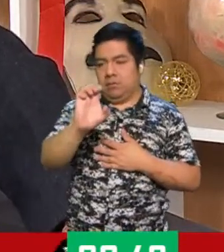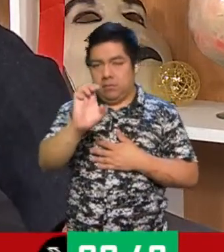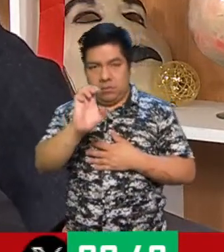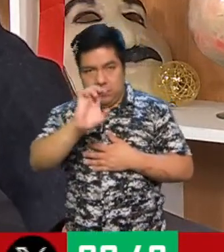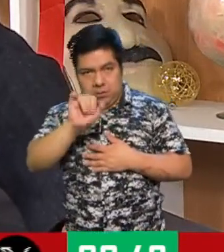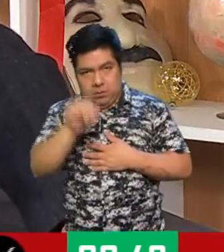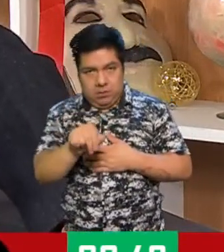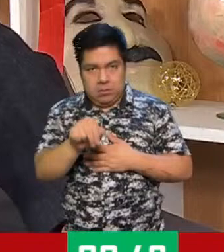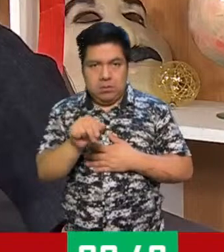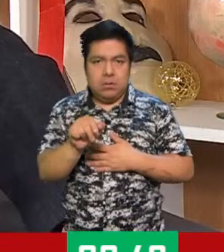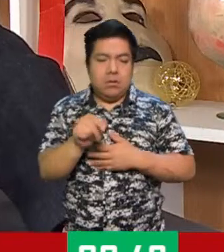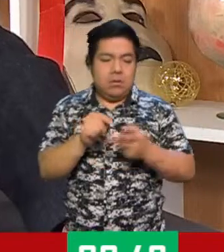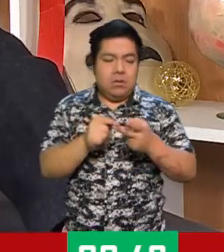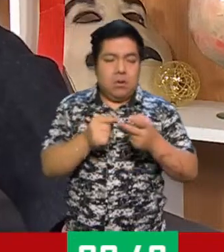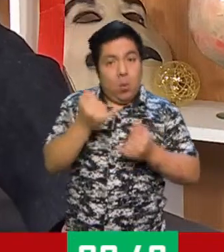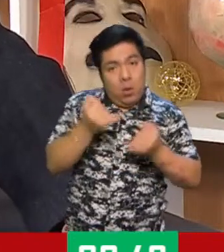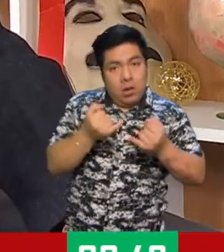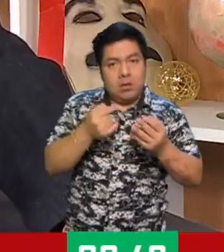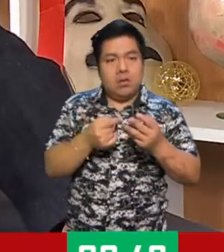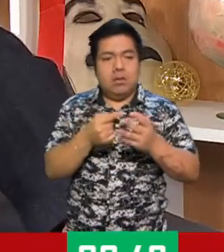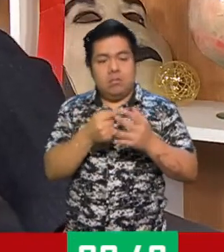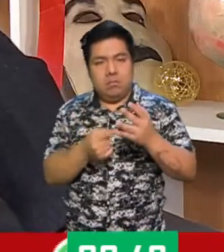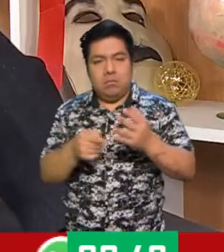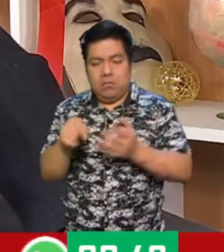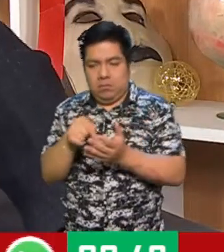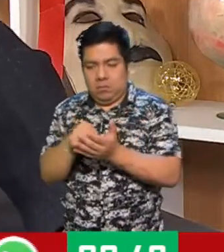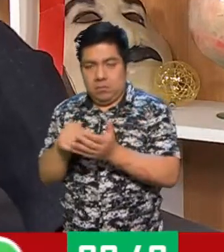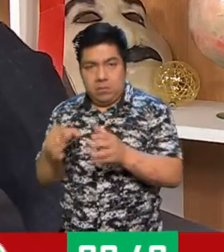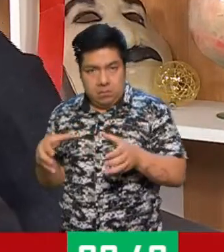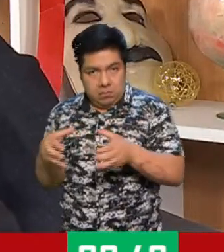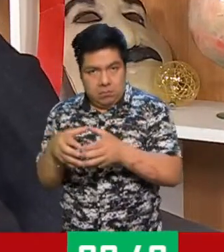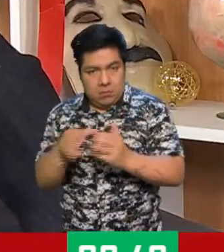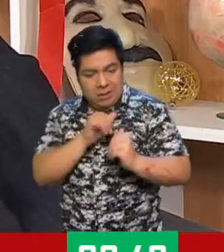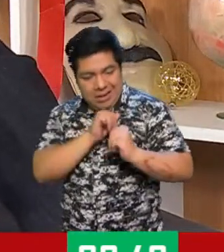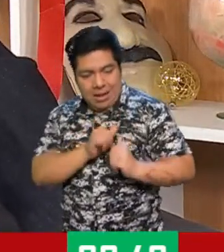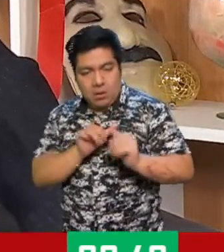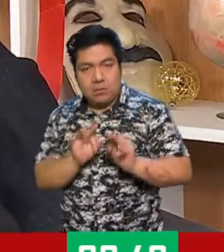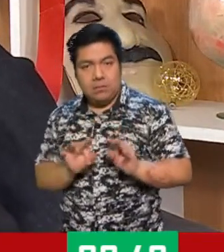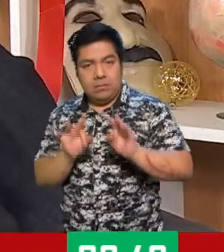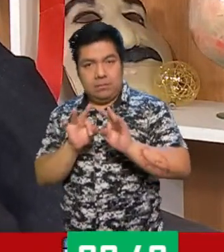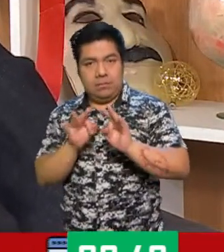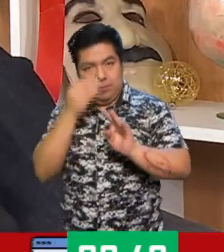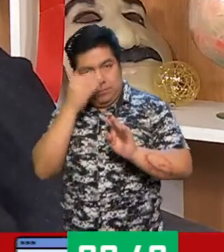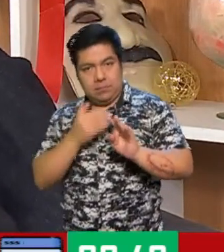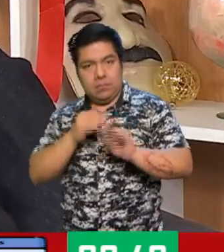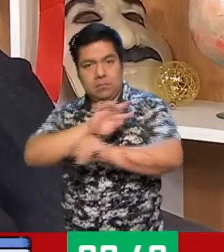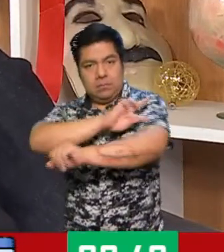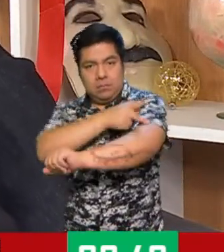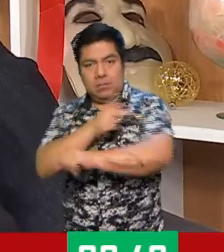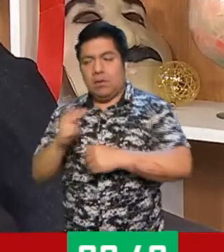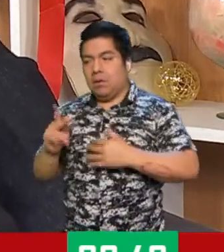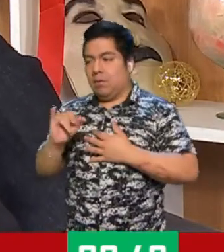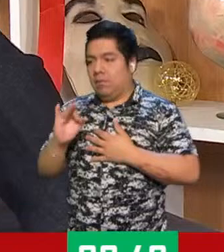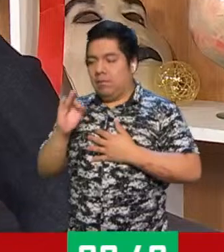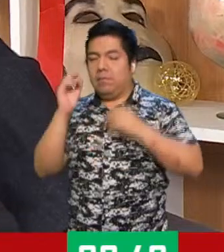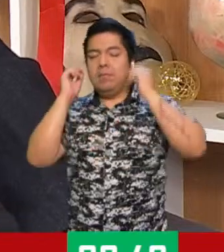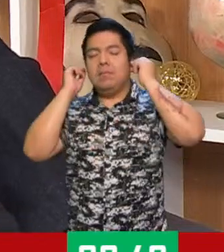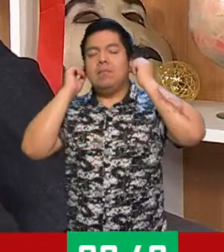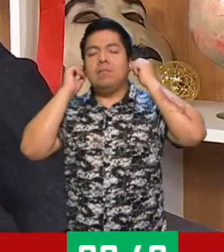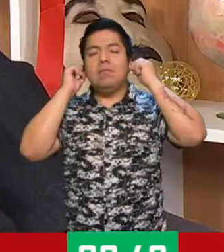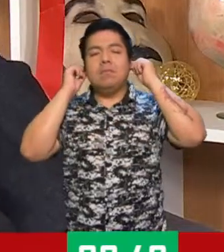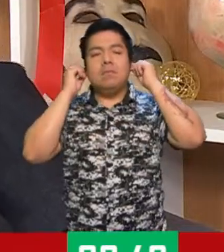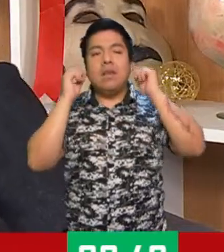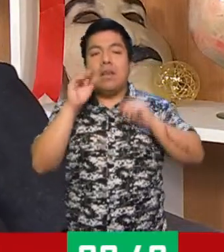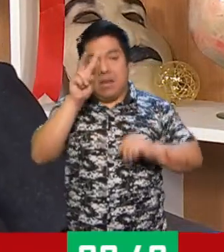Justicia, jueces, a ocupar espacios importantes, ¿no? En términos del Poder Judicial. De verdad,